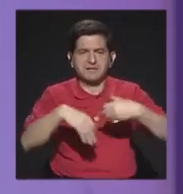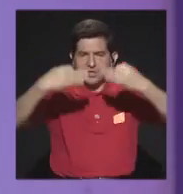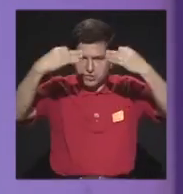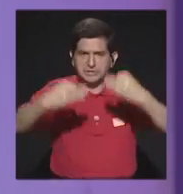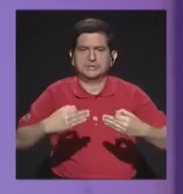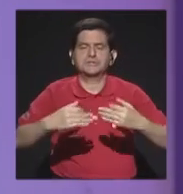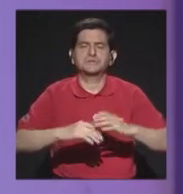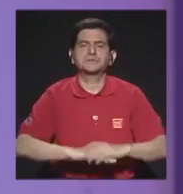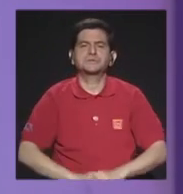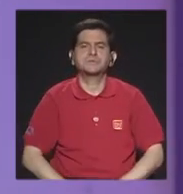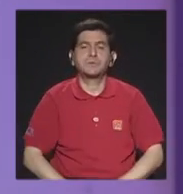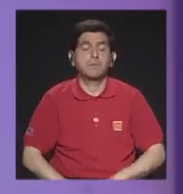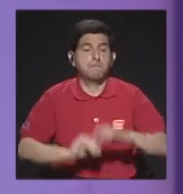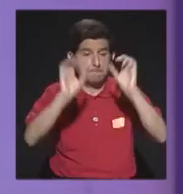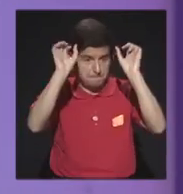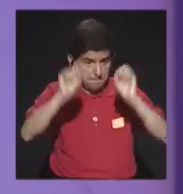donde realmente podría verse